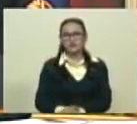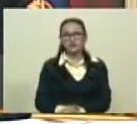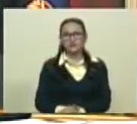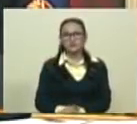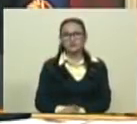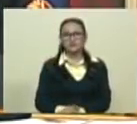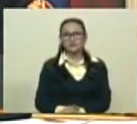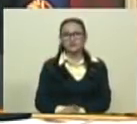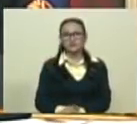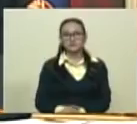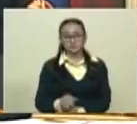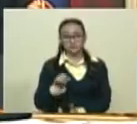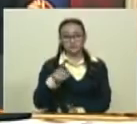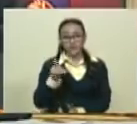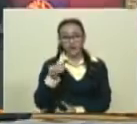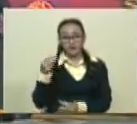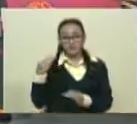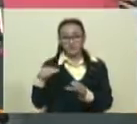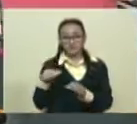Correcto.